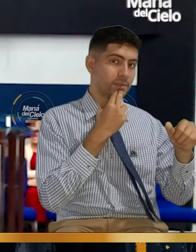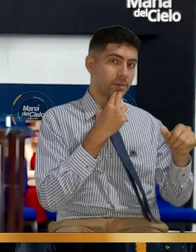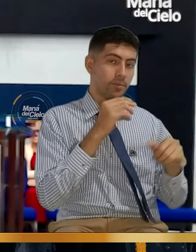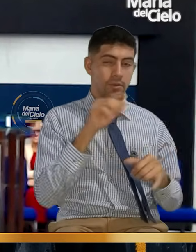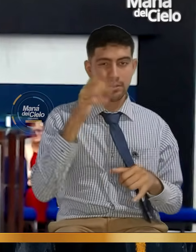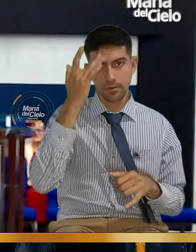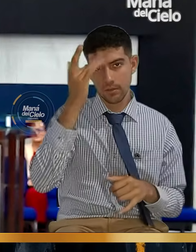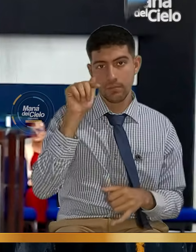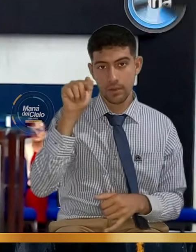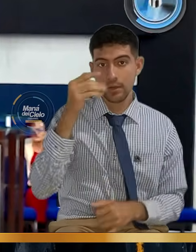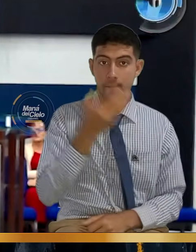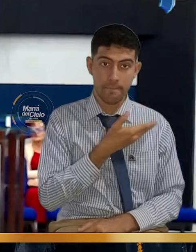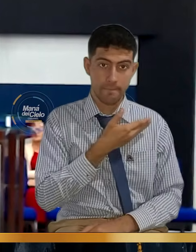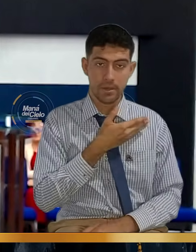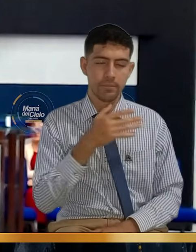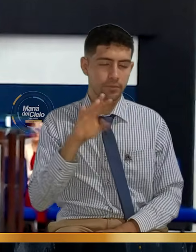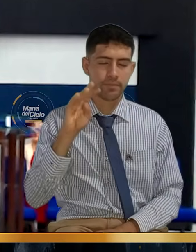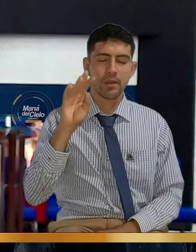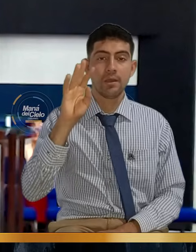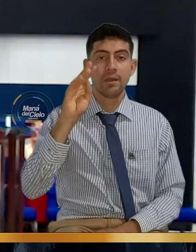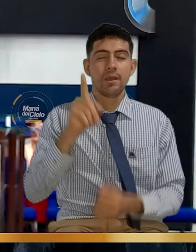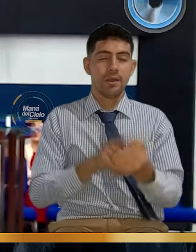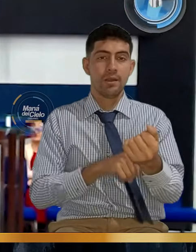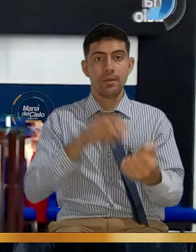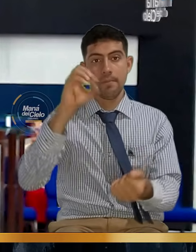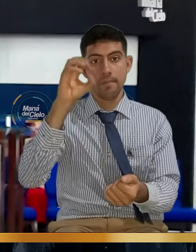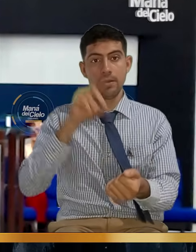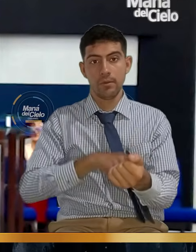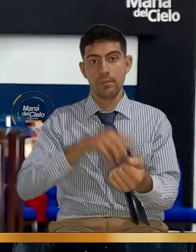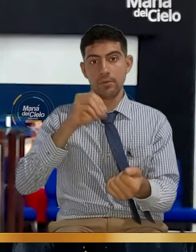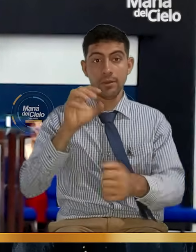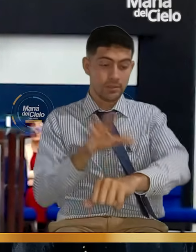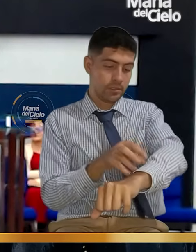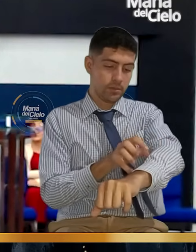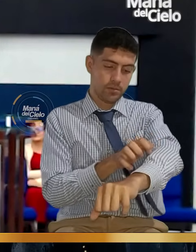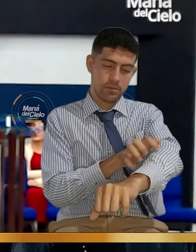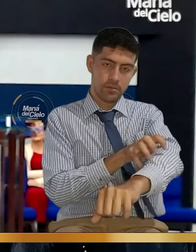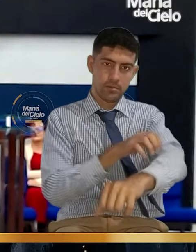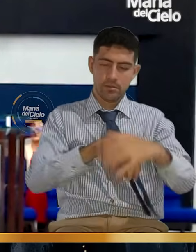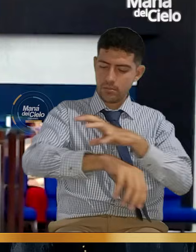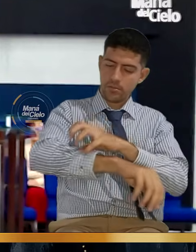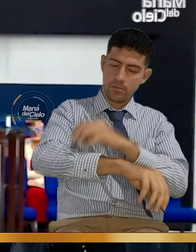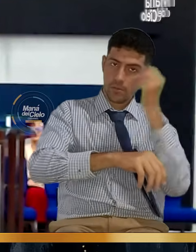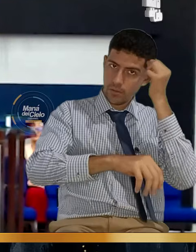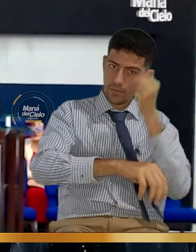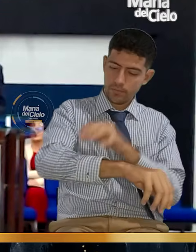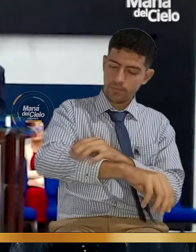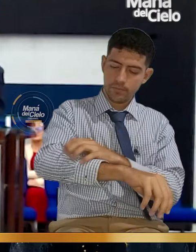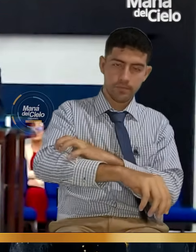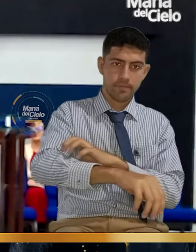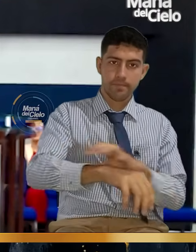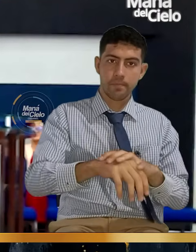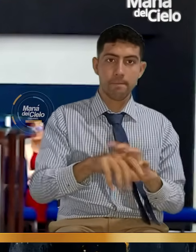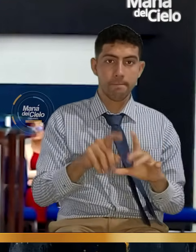Porque no tengo sino una bendición. Amén, y ya se la di a Jacob. Y ahora sí, Esaú, ahora